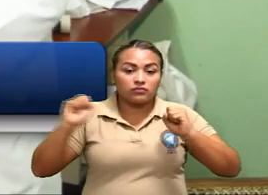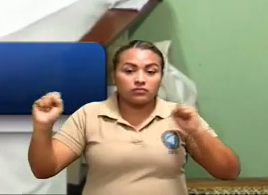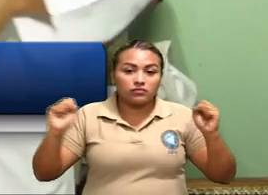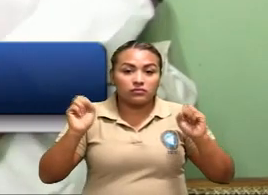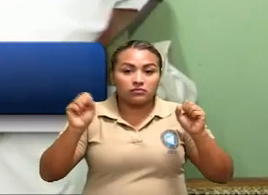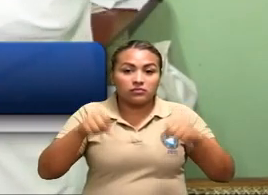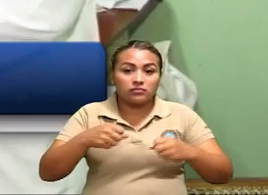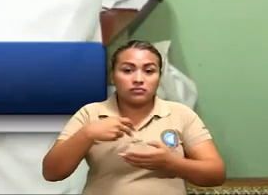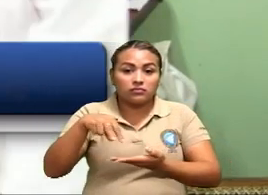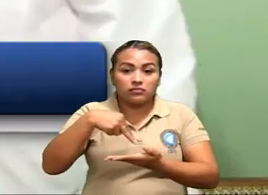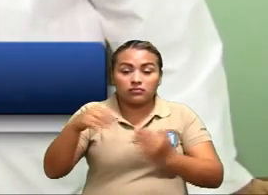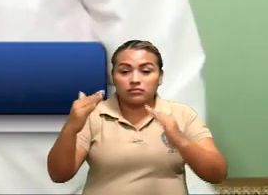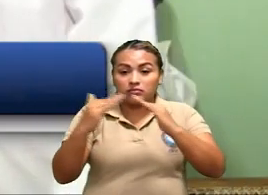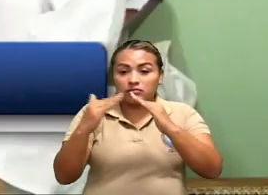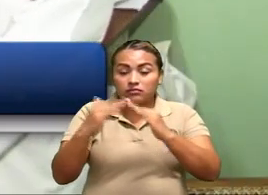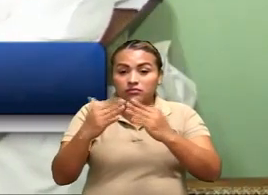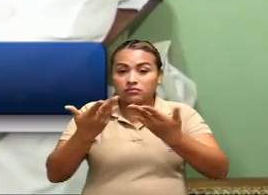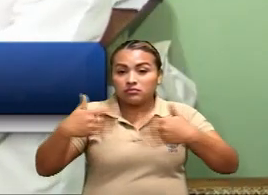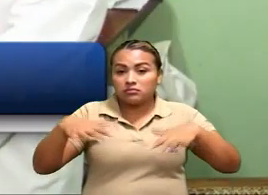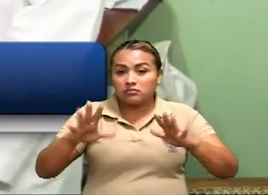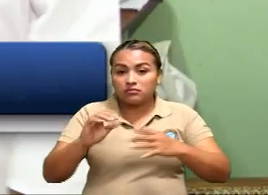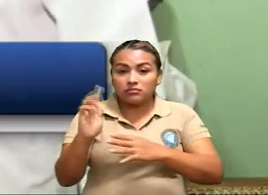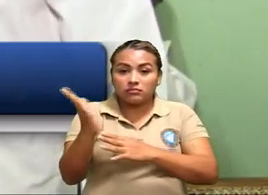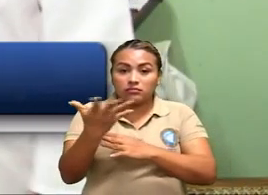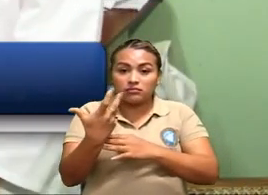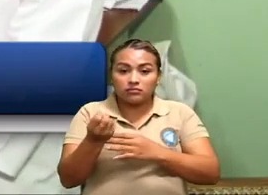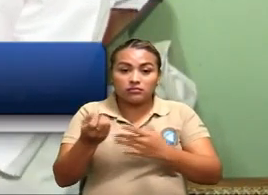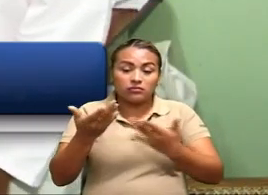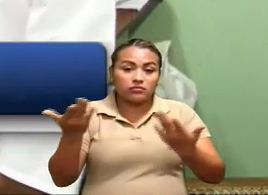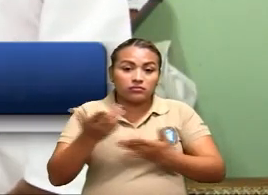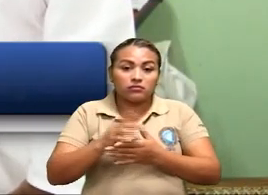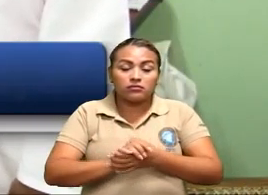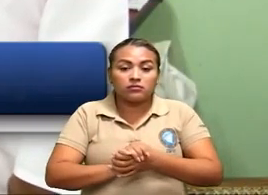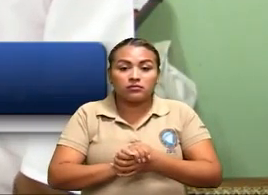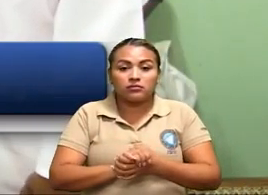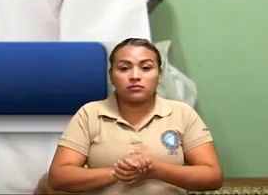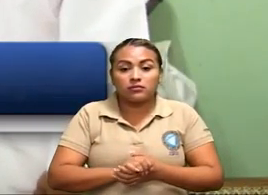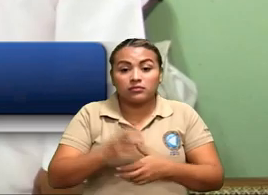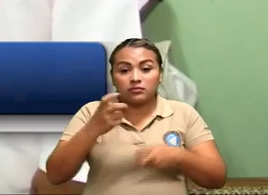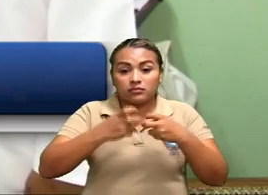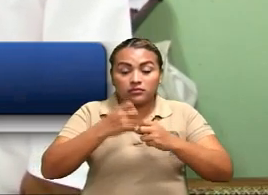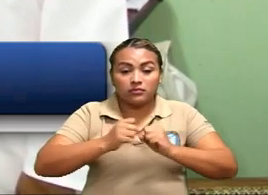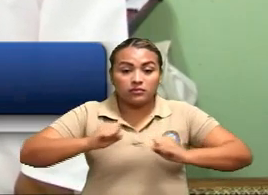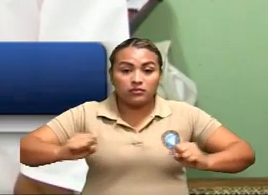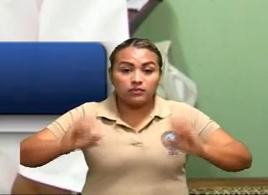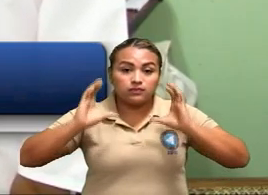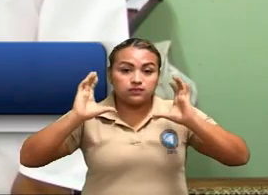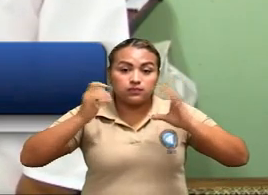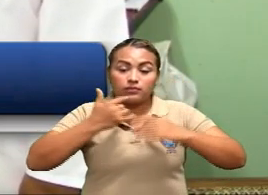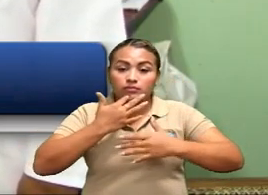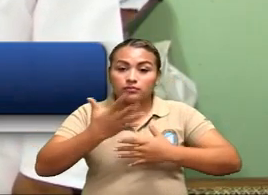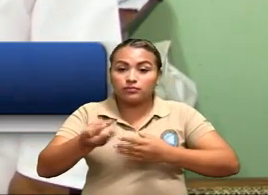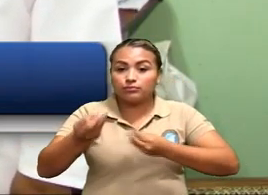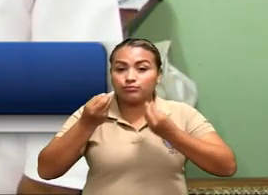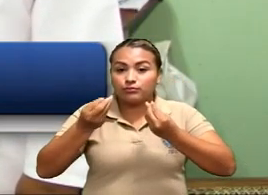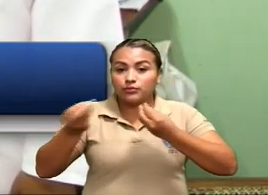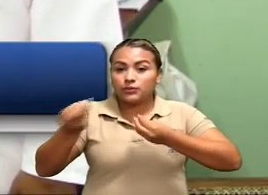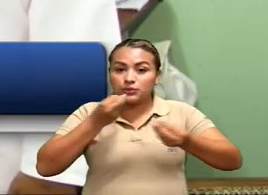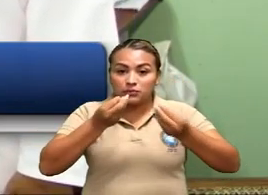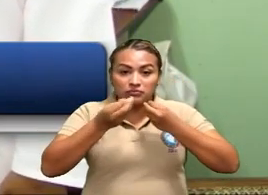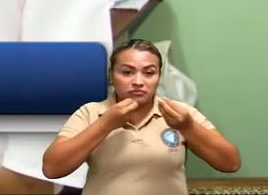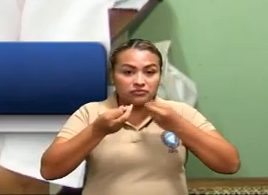pone a bailar en su casa. Y todo es que quememos calorías. El problema de la obesidad viene porque ingerimos muchas calorías y